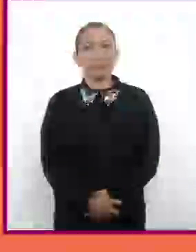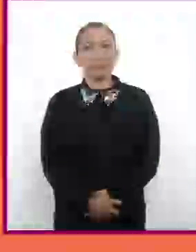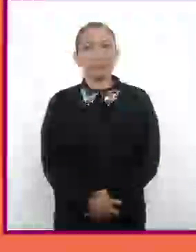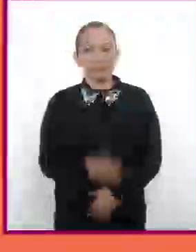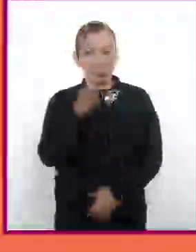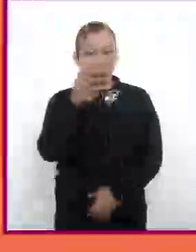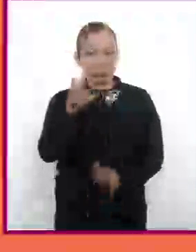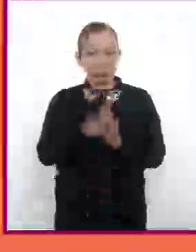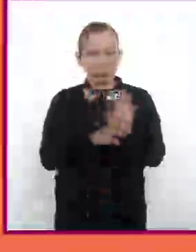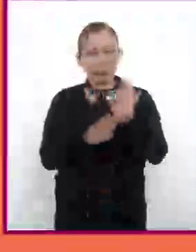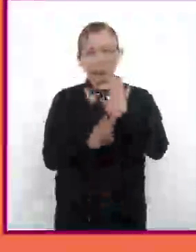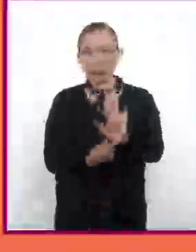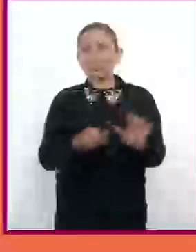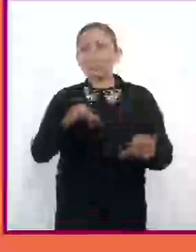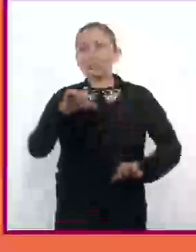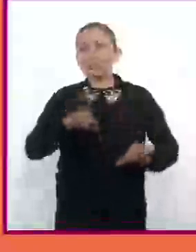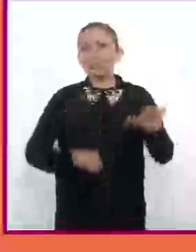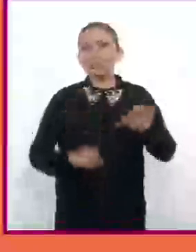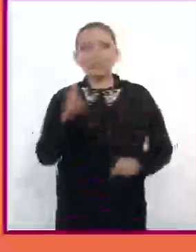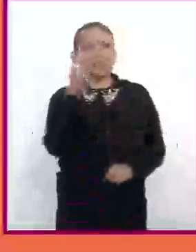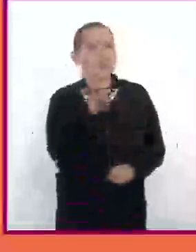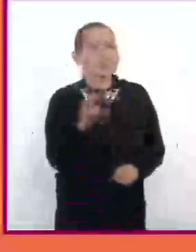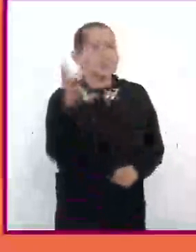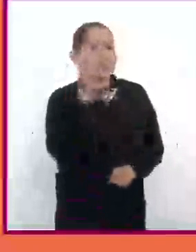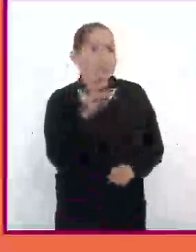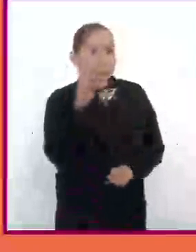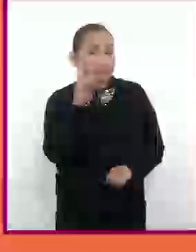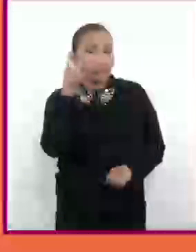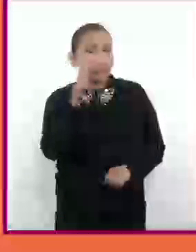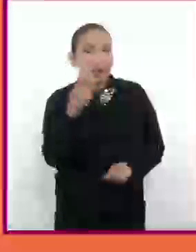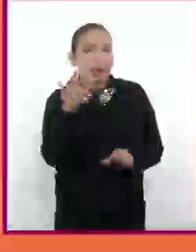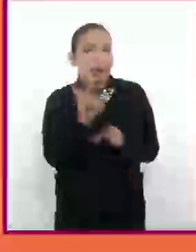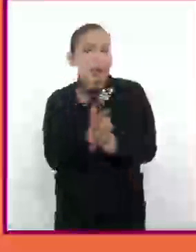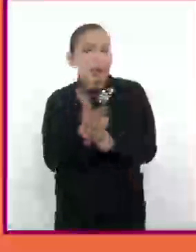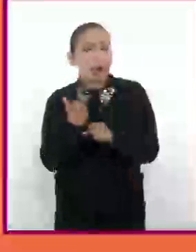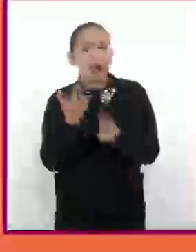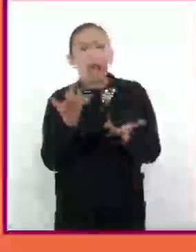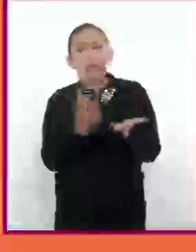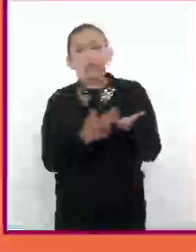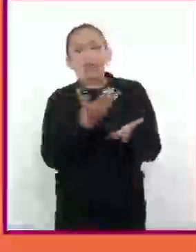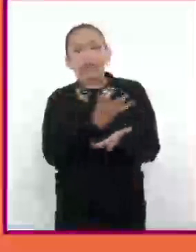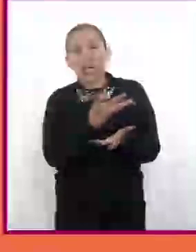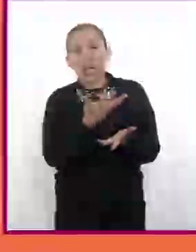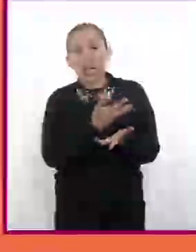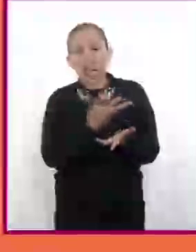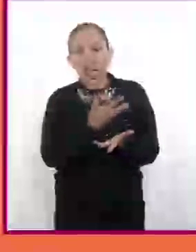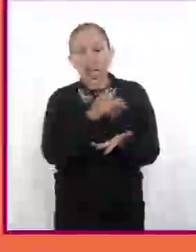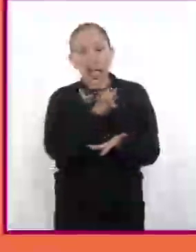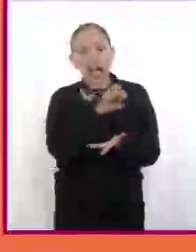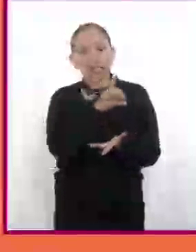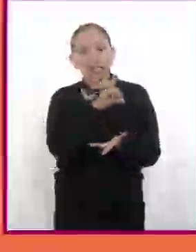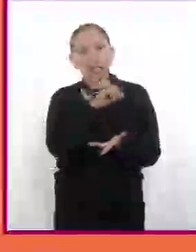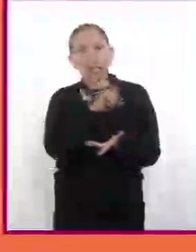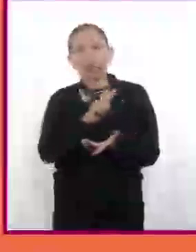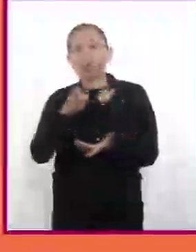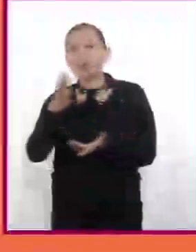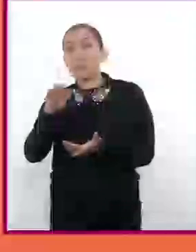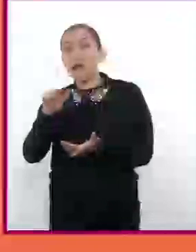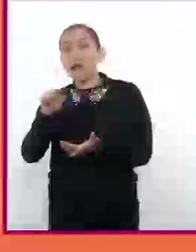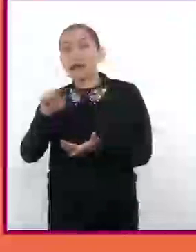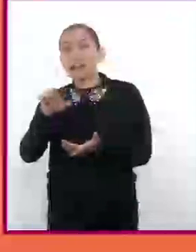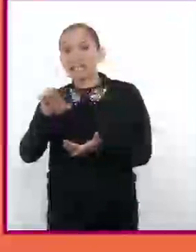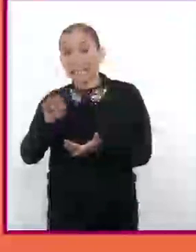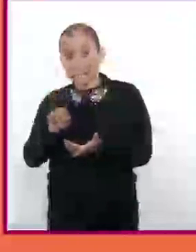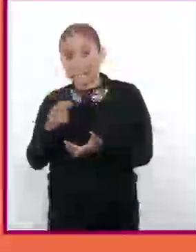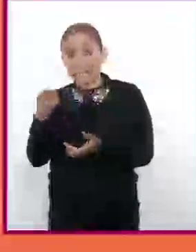En el video se presentaron actividades experimentales para identificar las propiedades de los ácidos y las bases.